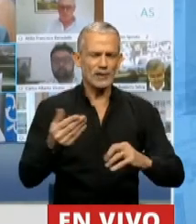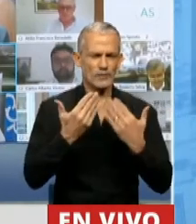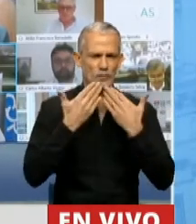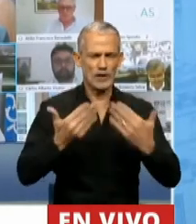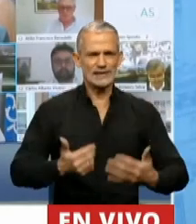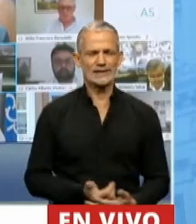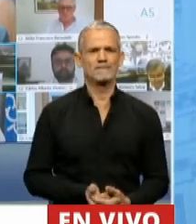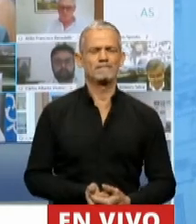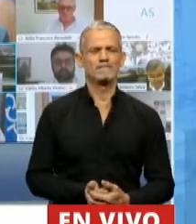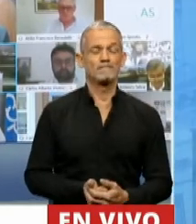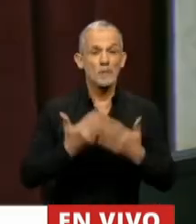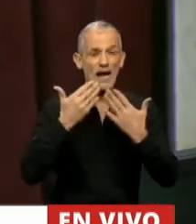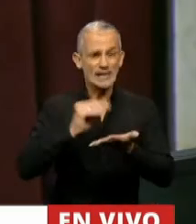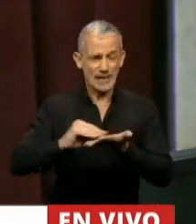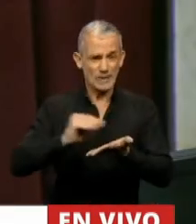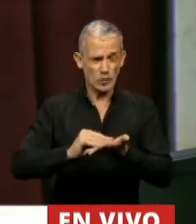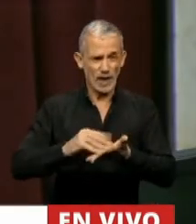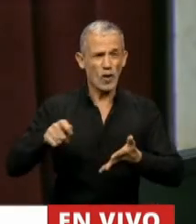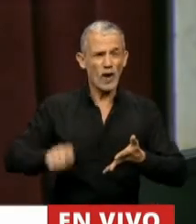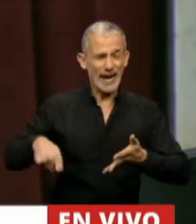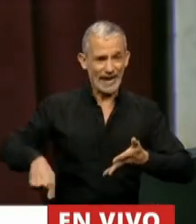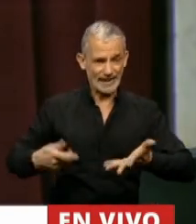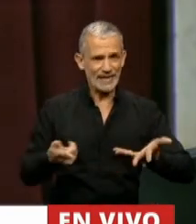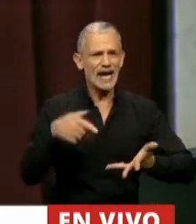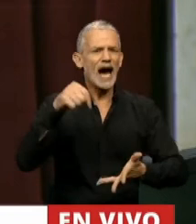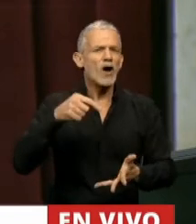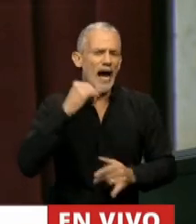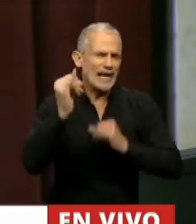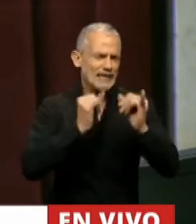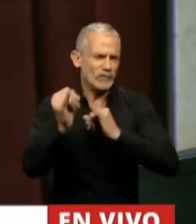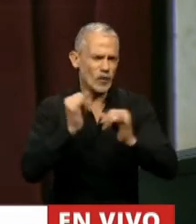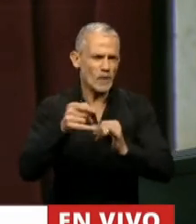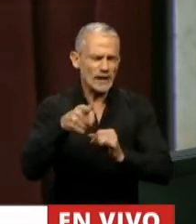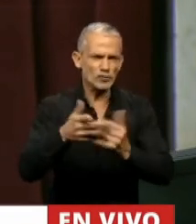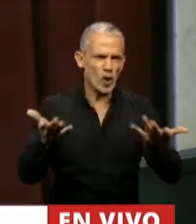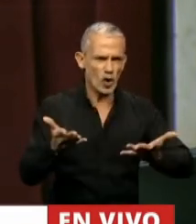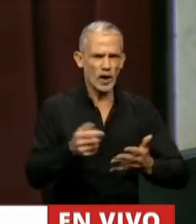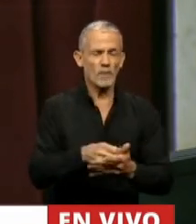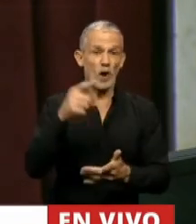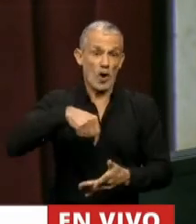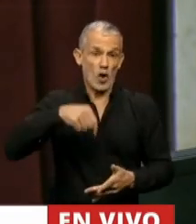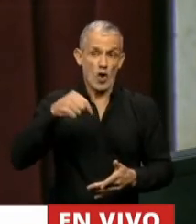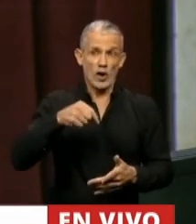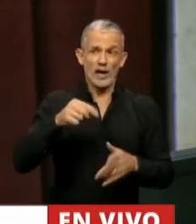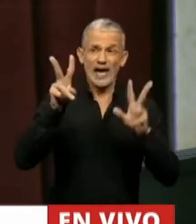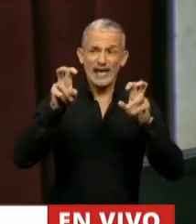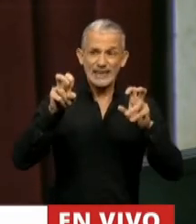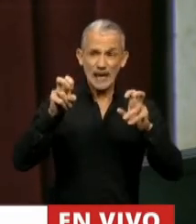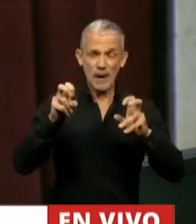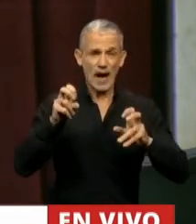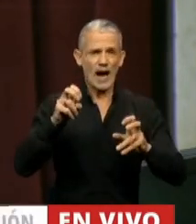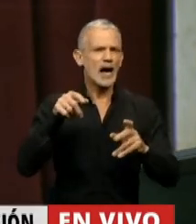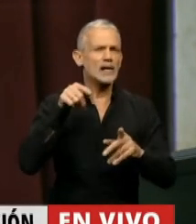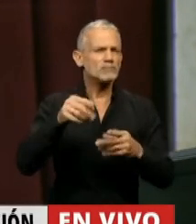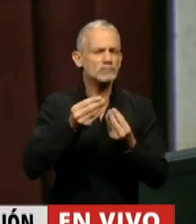presidente Gracias diputado Mario negri solo al efecto informativo y por porque hoy tratábamos escazú